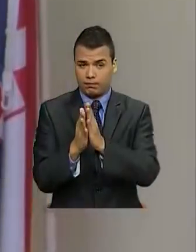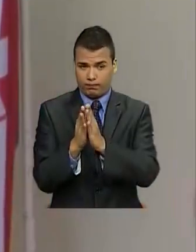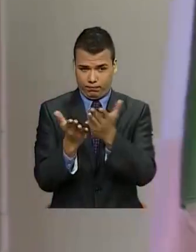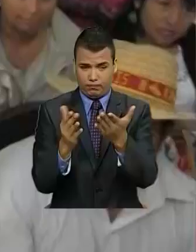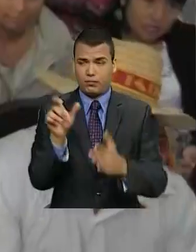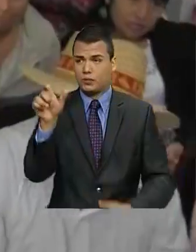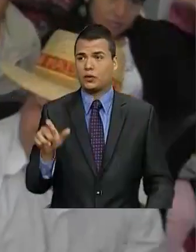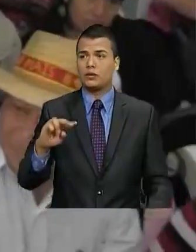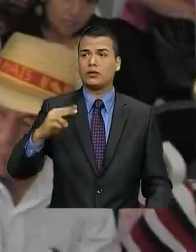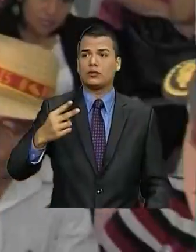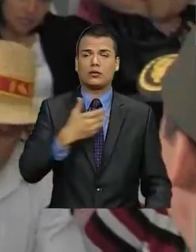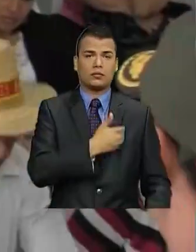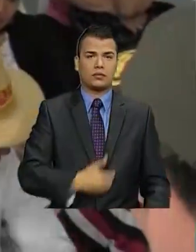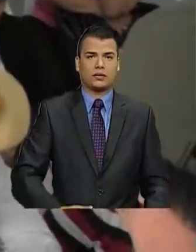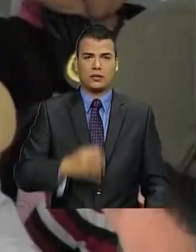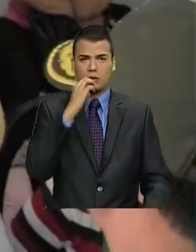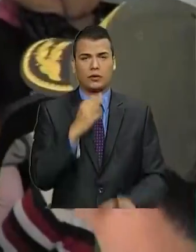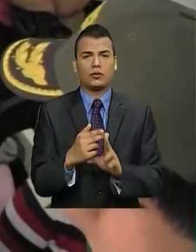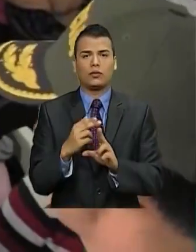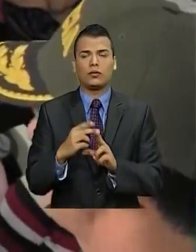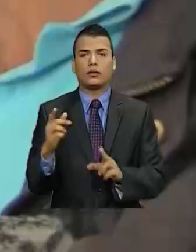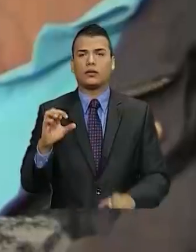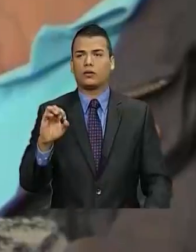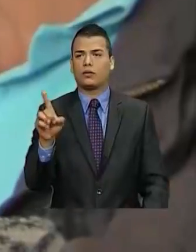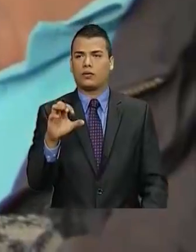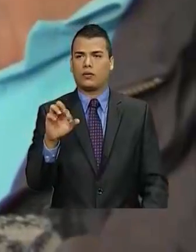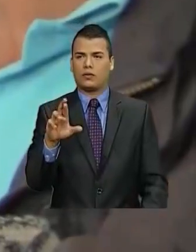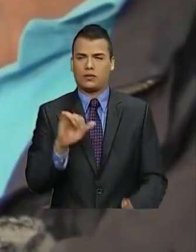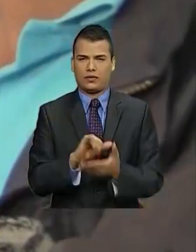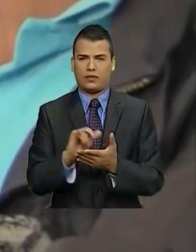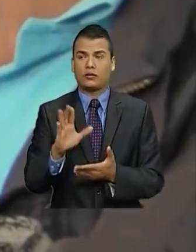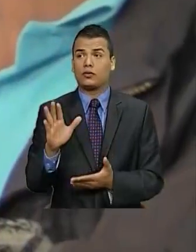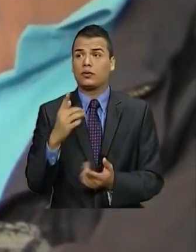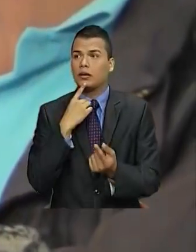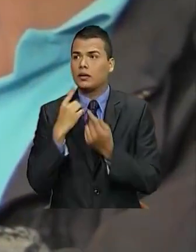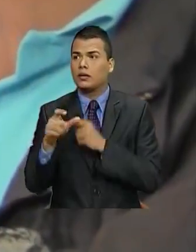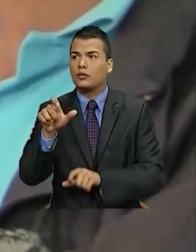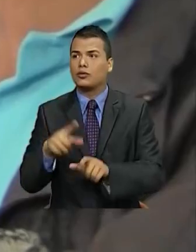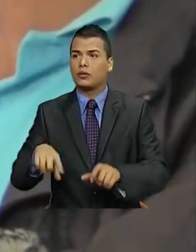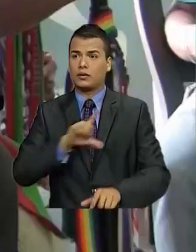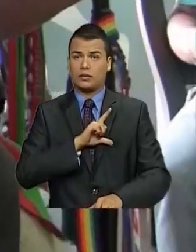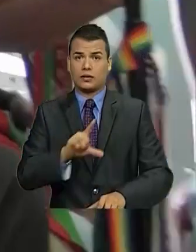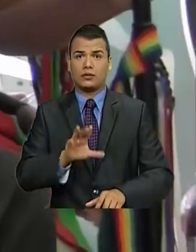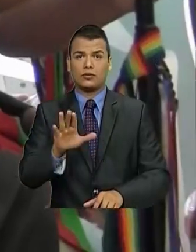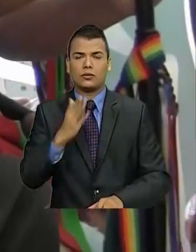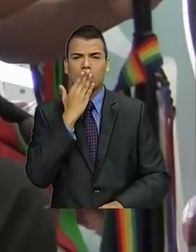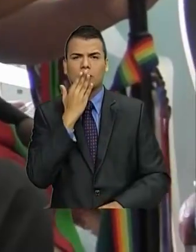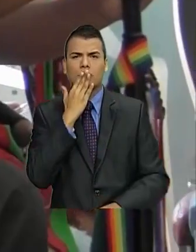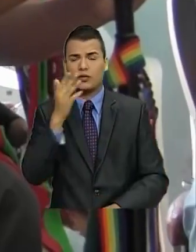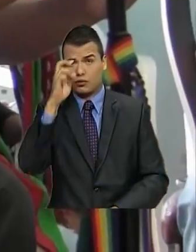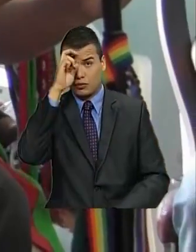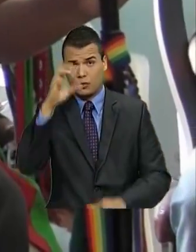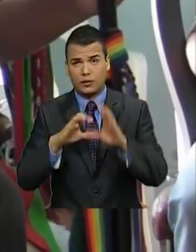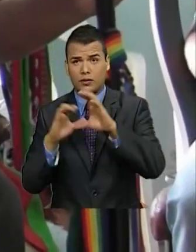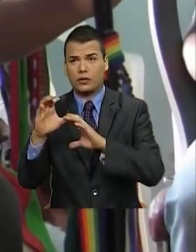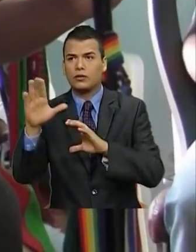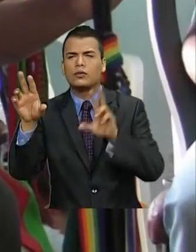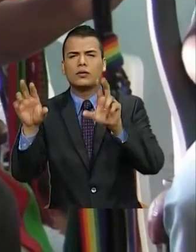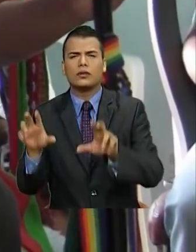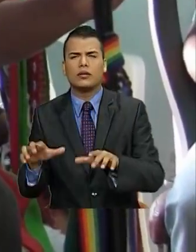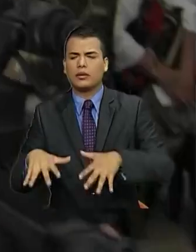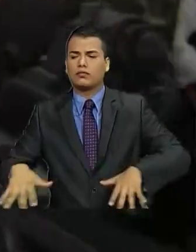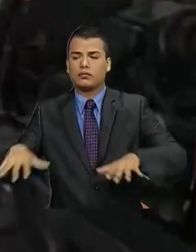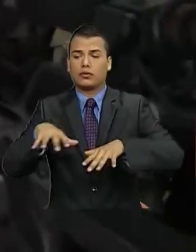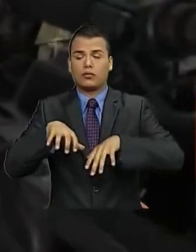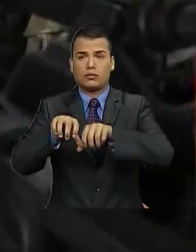El vicepresidente de la República, el general Óscar Naranjo, luego de hablar con líderes indígenas de la zona norte de esta región, expresamente del tema de tierras, también